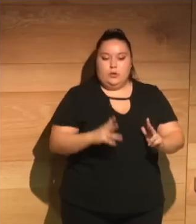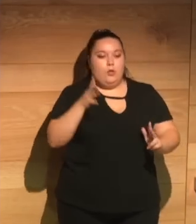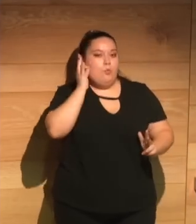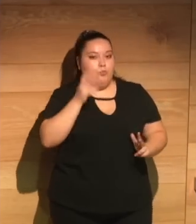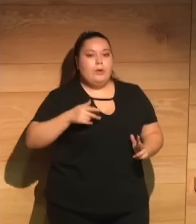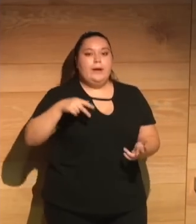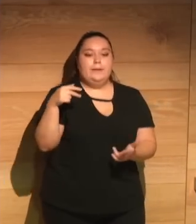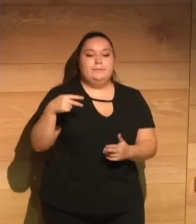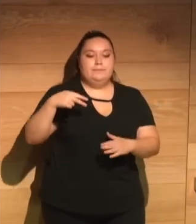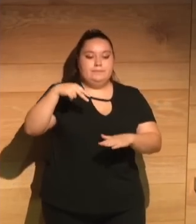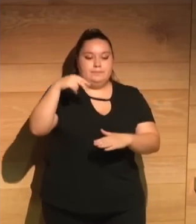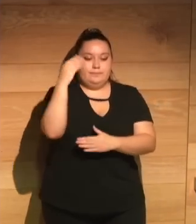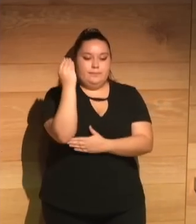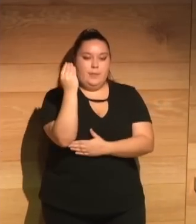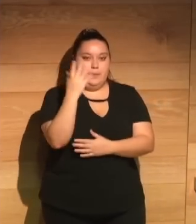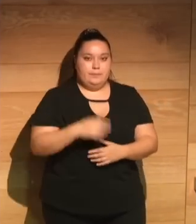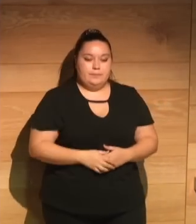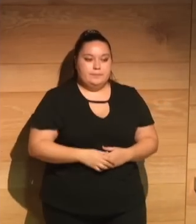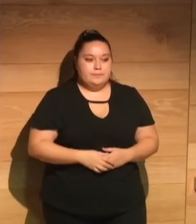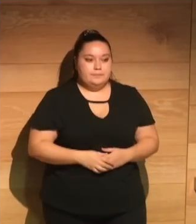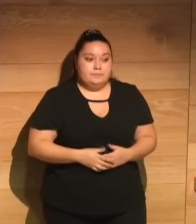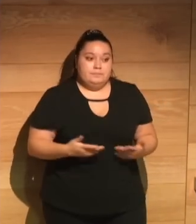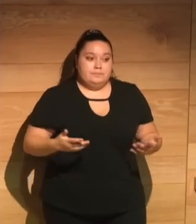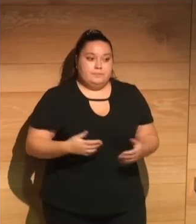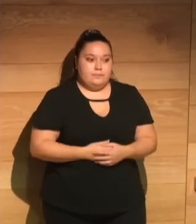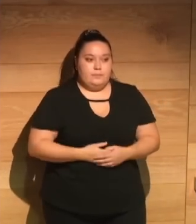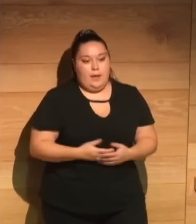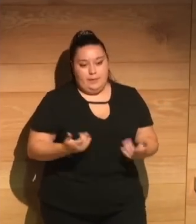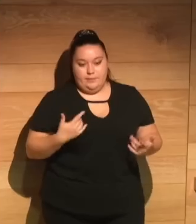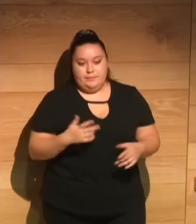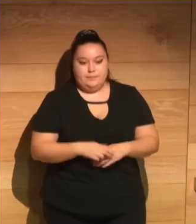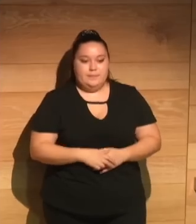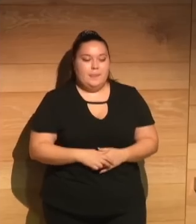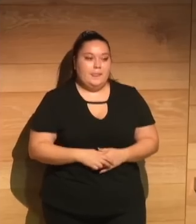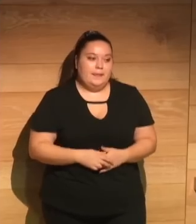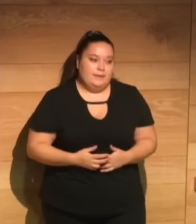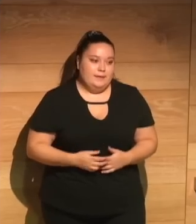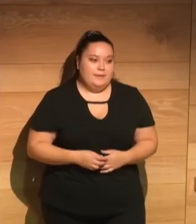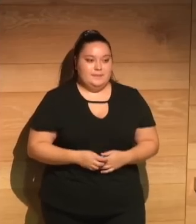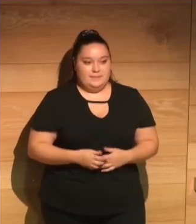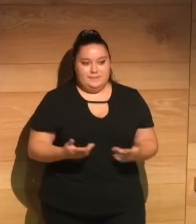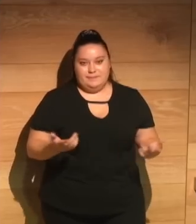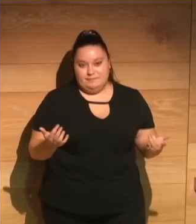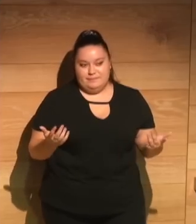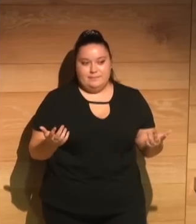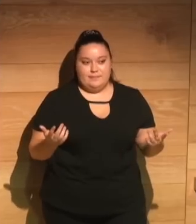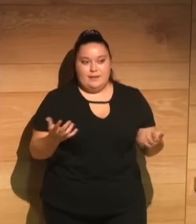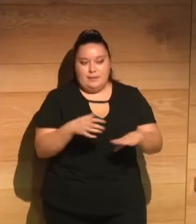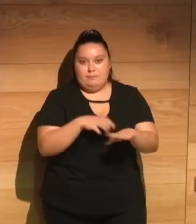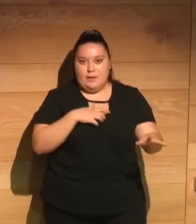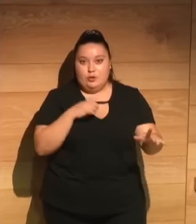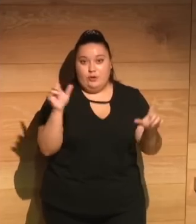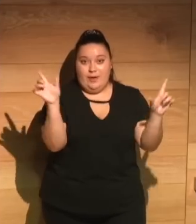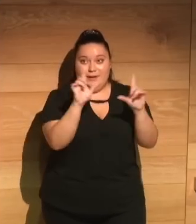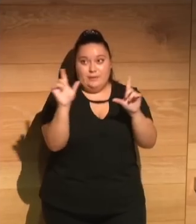decían, yo no me puedo estar riendo media hora. No, empezaban sonriendo, pero dice, oye, guapo, queda mucho. Queda mucho, guapo. La mayoría de los retratos